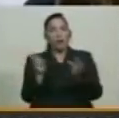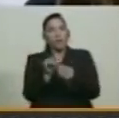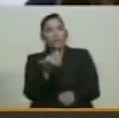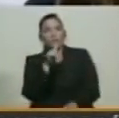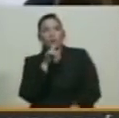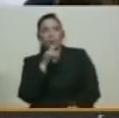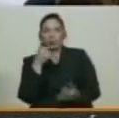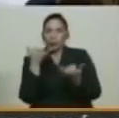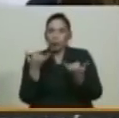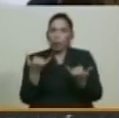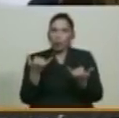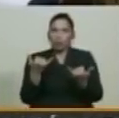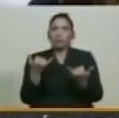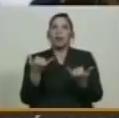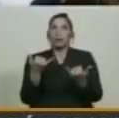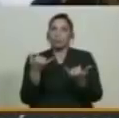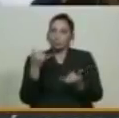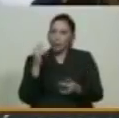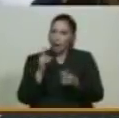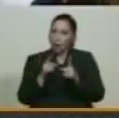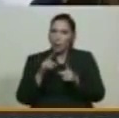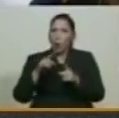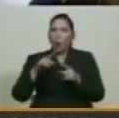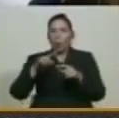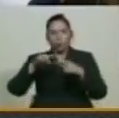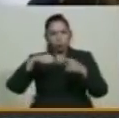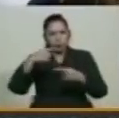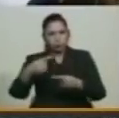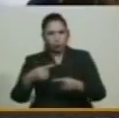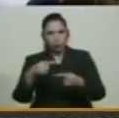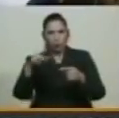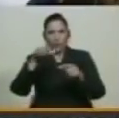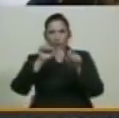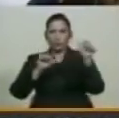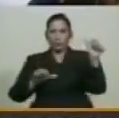ofrecer, que más adelante seguramente lo vamos a detallar. Entre tanto, retornamos con ustedes. Adelante.